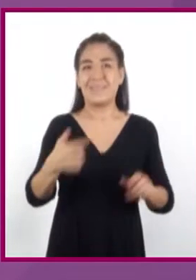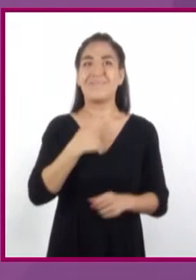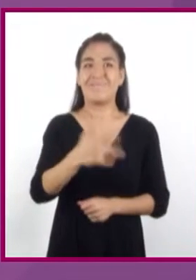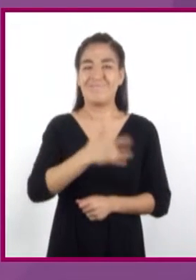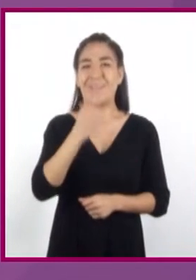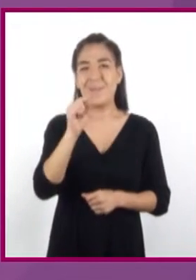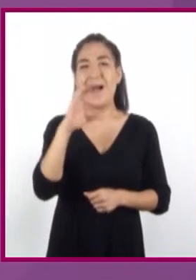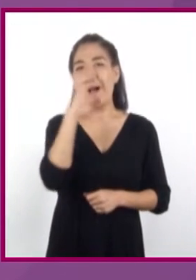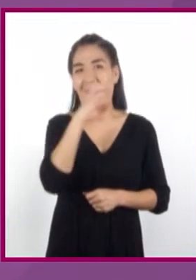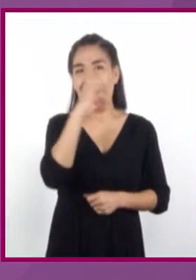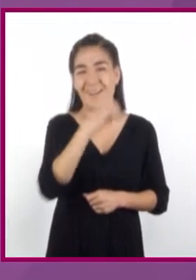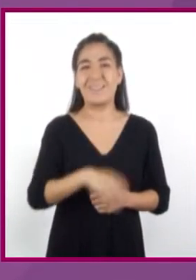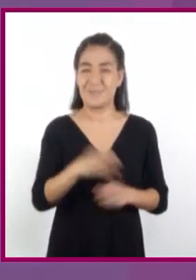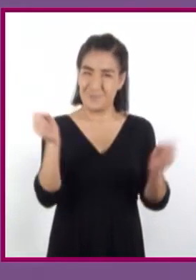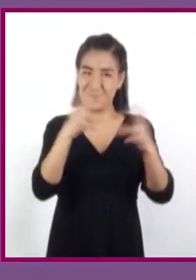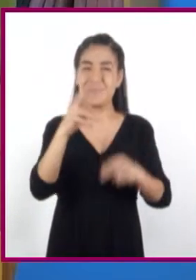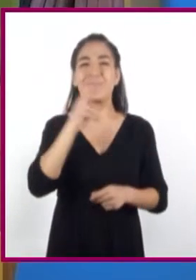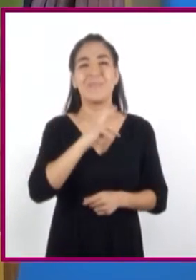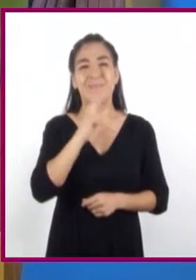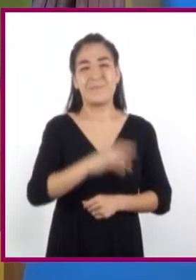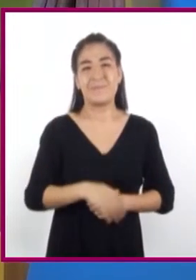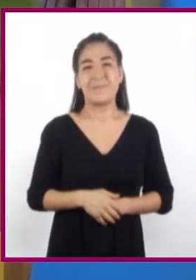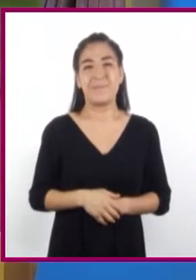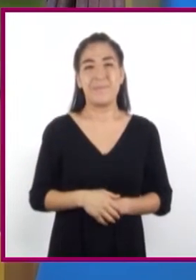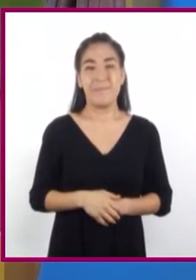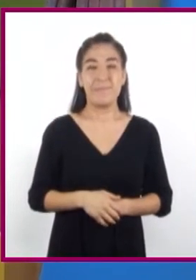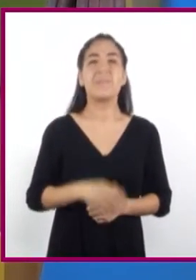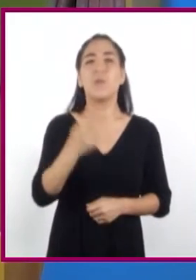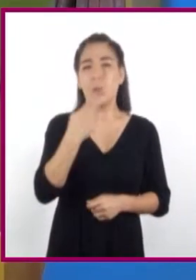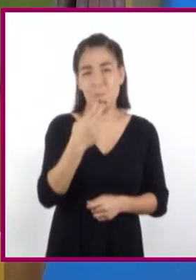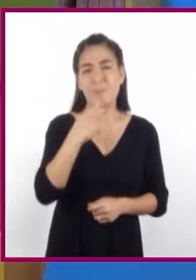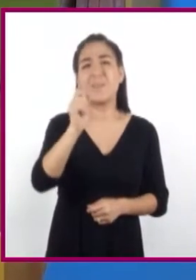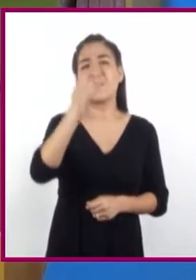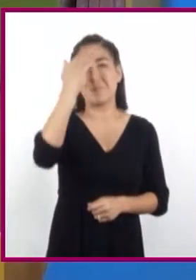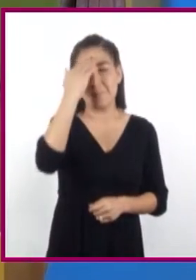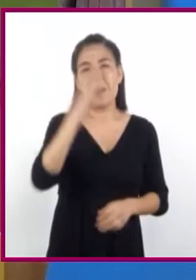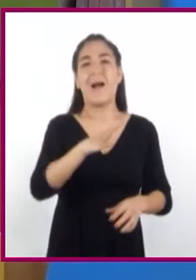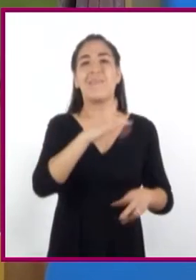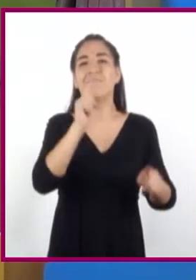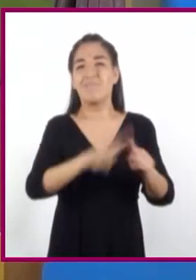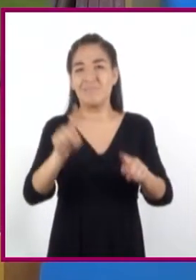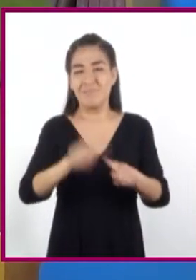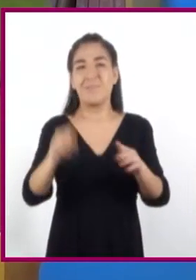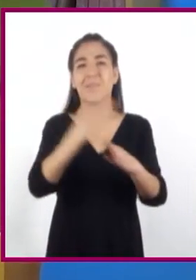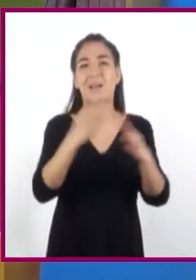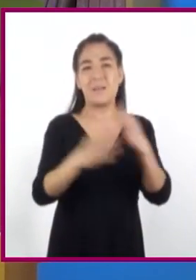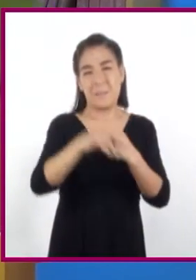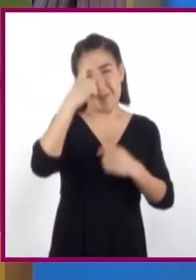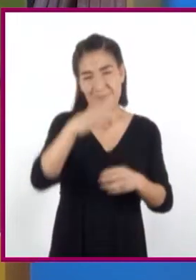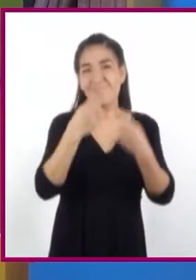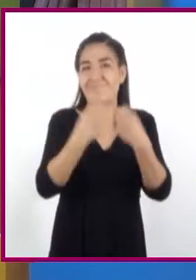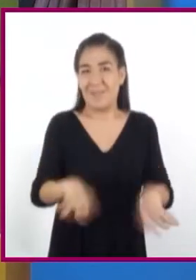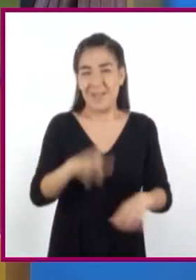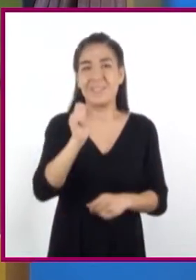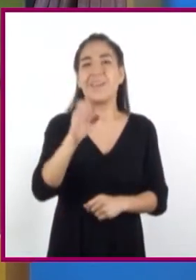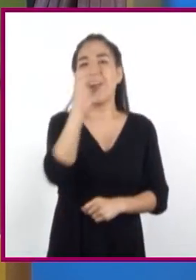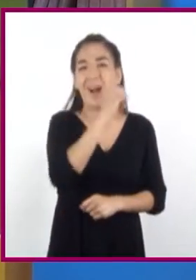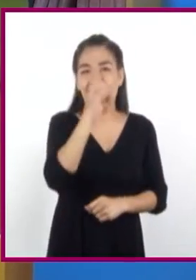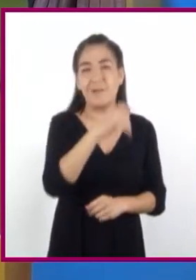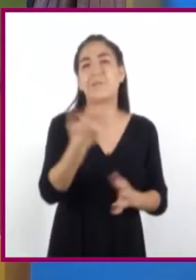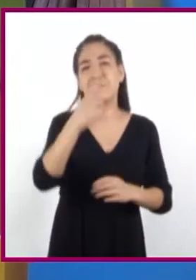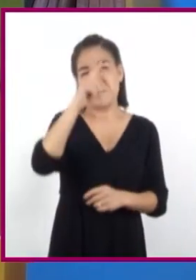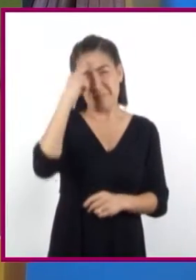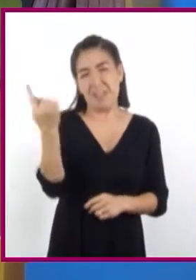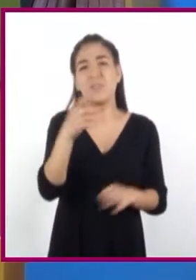calor. ¡Nos vemos pronto! Es útil conocer que existen materiales que evitan la pérdida de calor o que facilitan